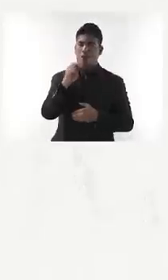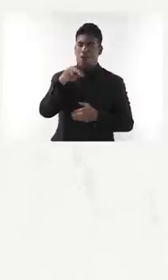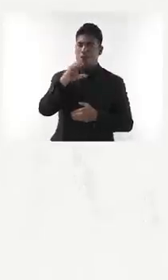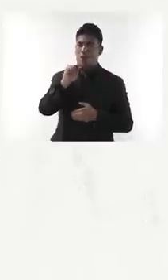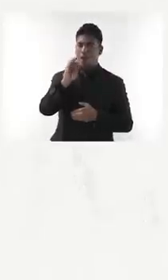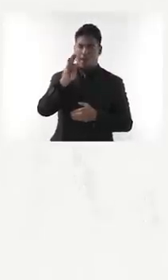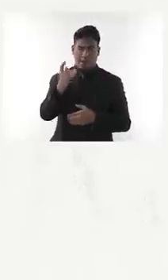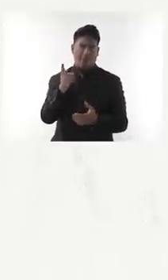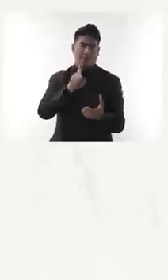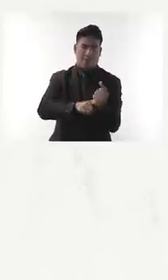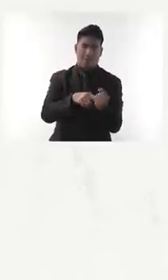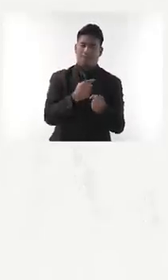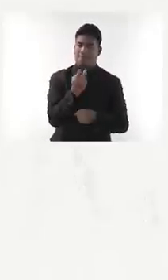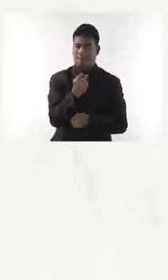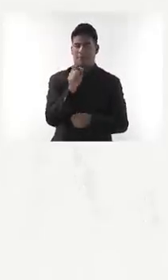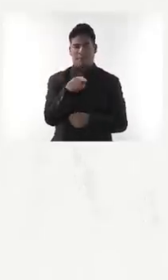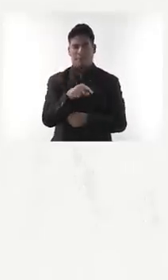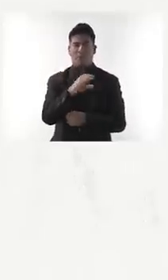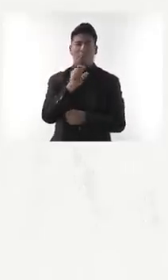CONMEBOL.